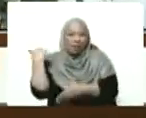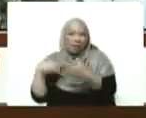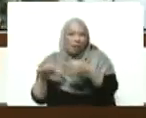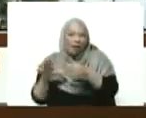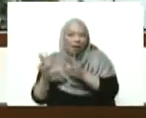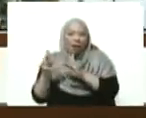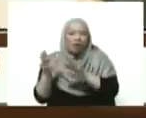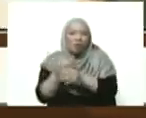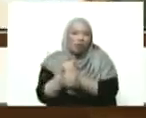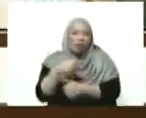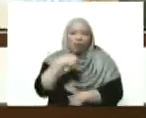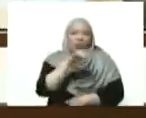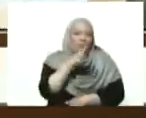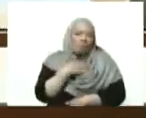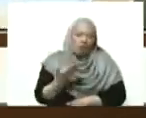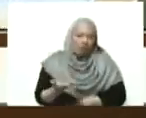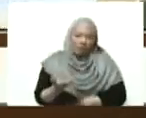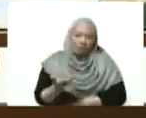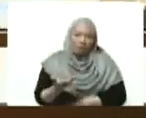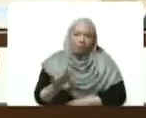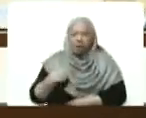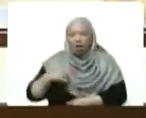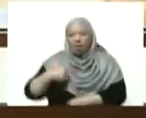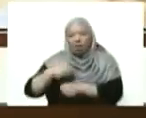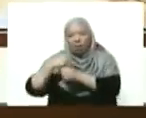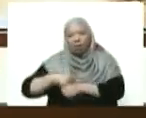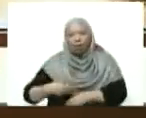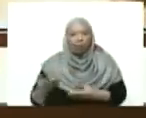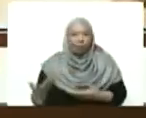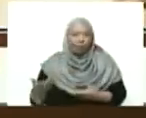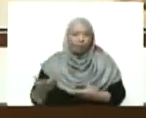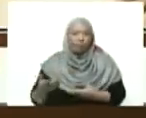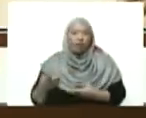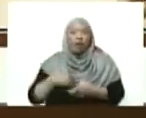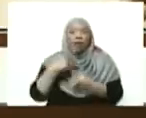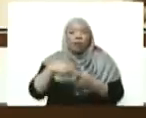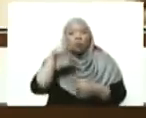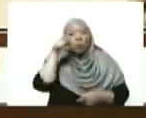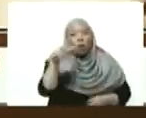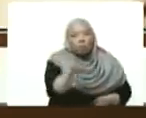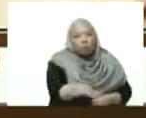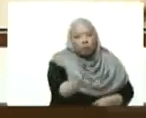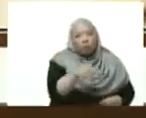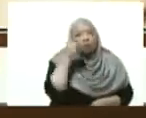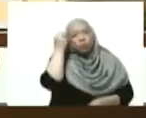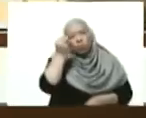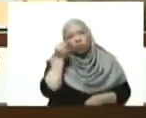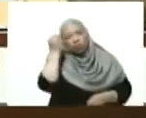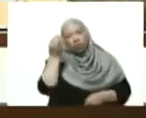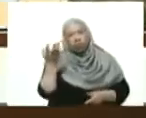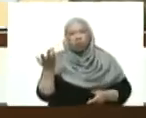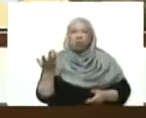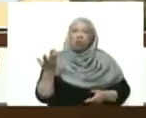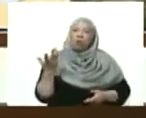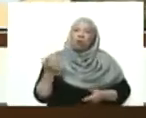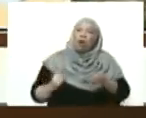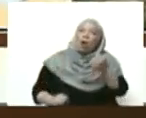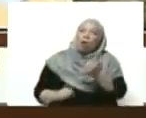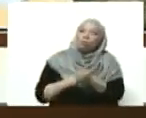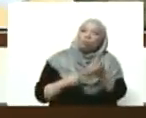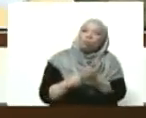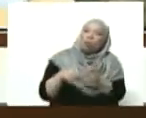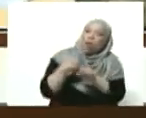carga, no lo tenemos disponible. Y el pueblo venezolano siempre está consciente y siempre está dado a apoyar a los